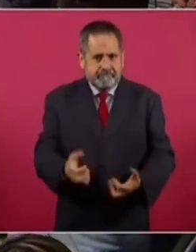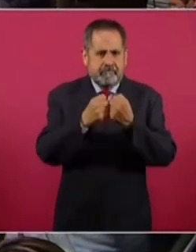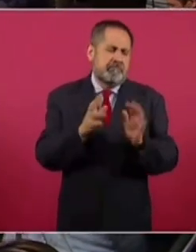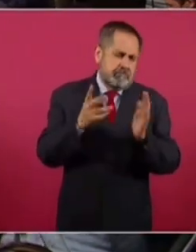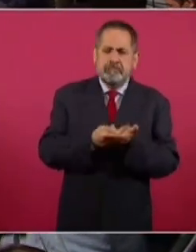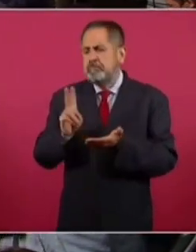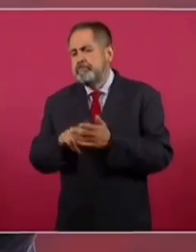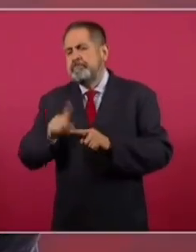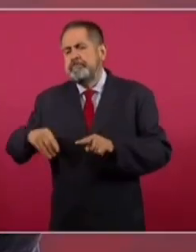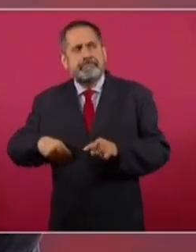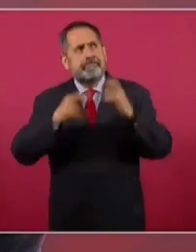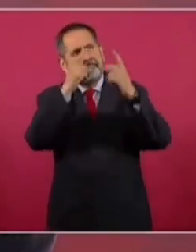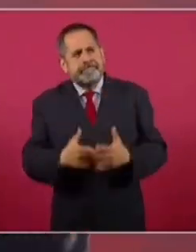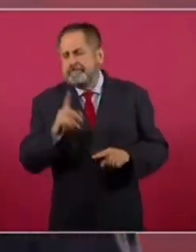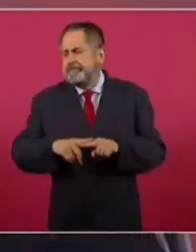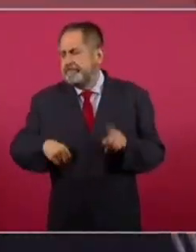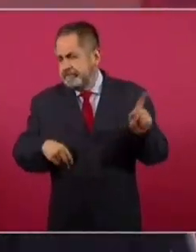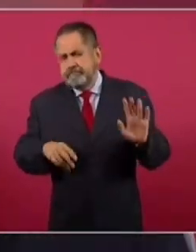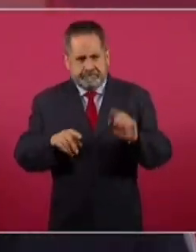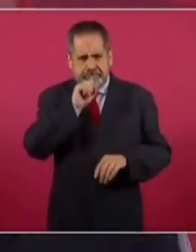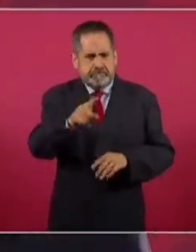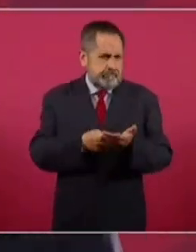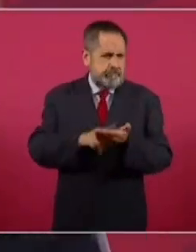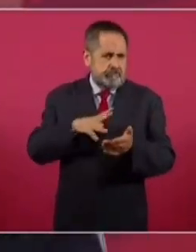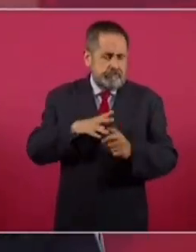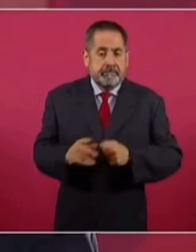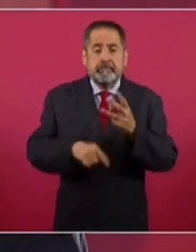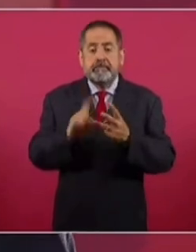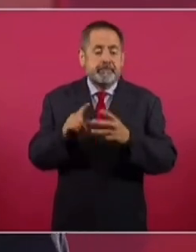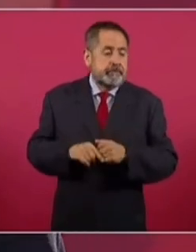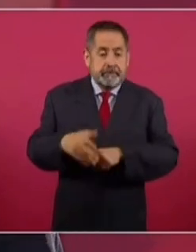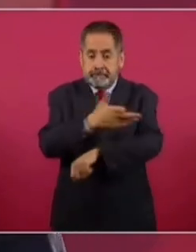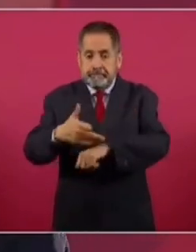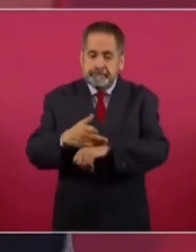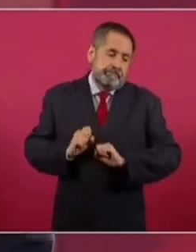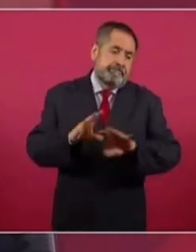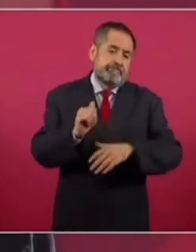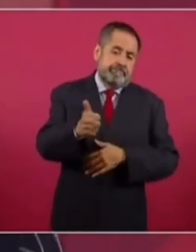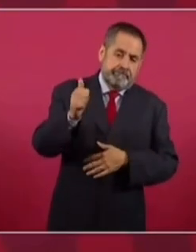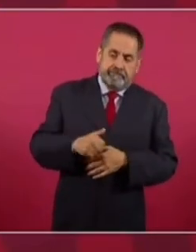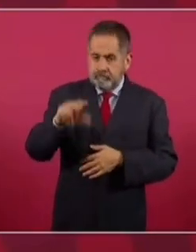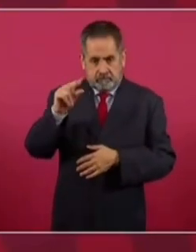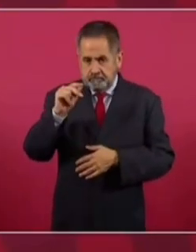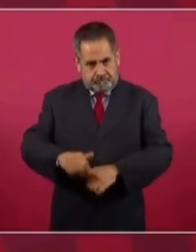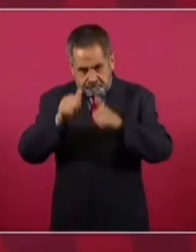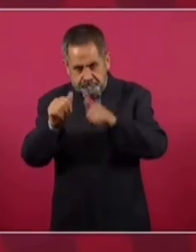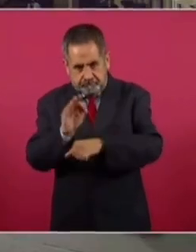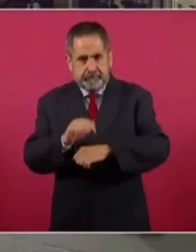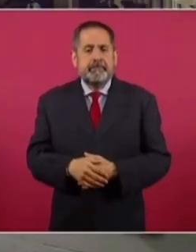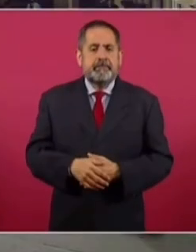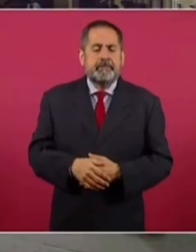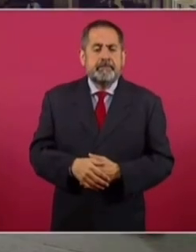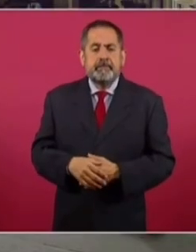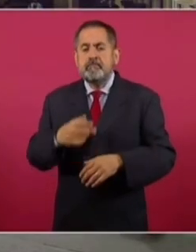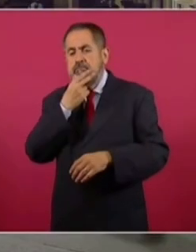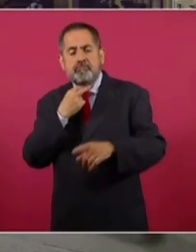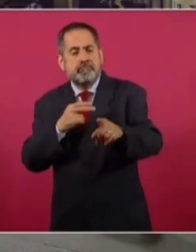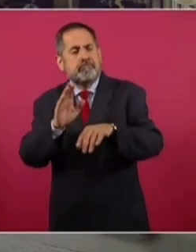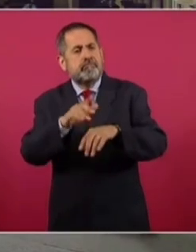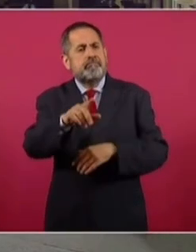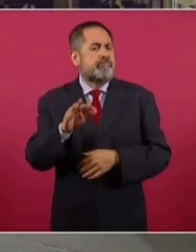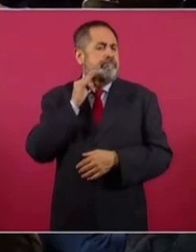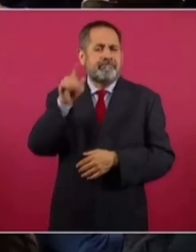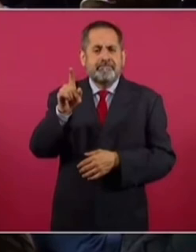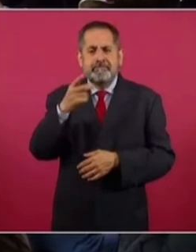judicial, los responsables. Y luego, no dejar en el desamparo a los familiares, pero eso es lo que estamos llevando. Presidente, sin embargo, la Fiscalía va a